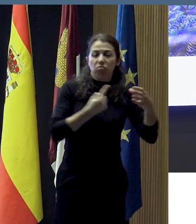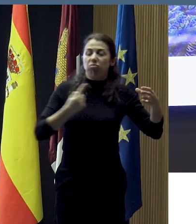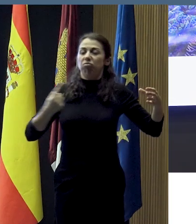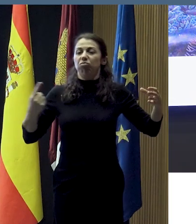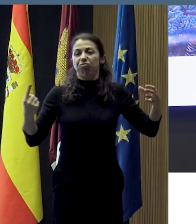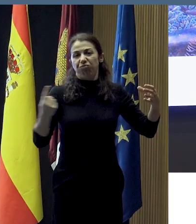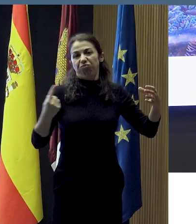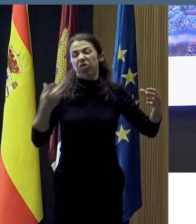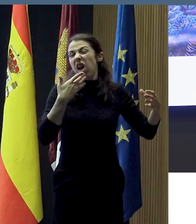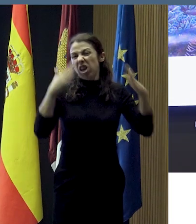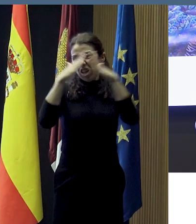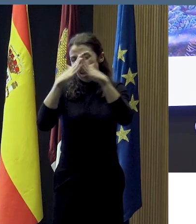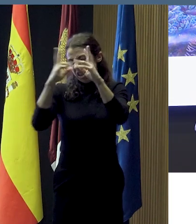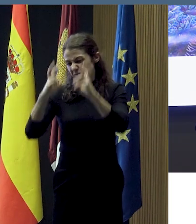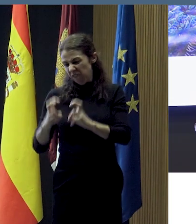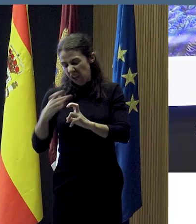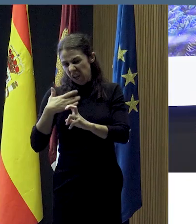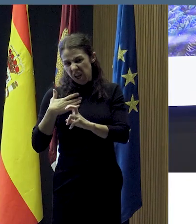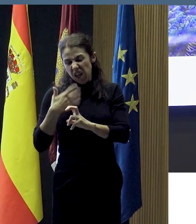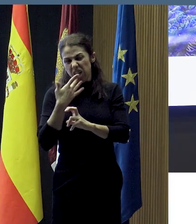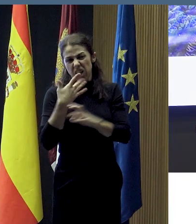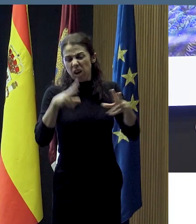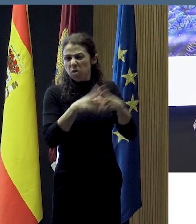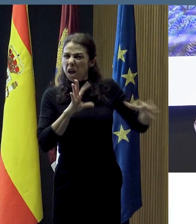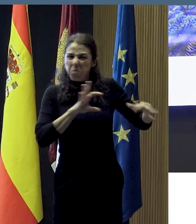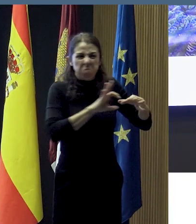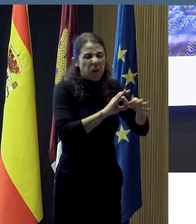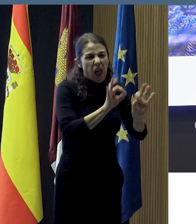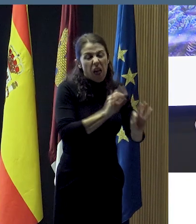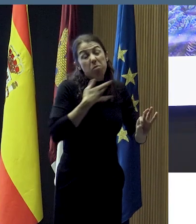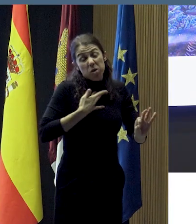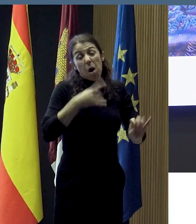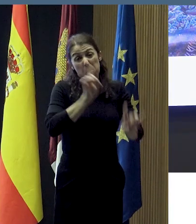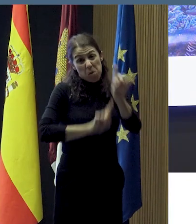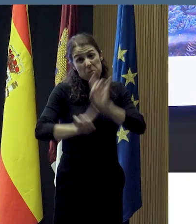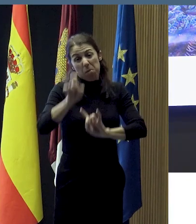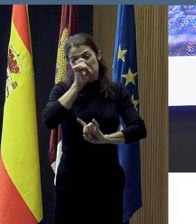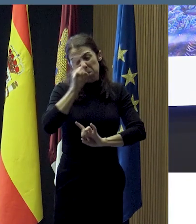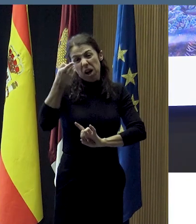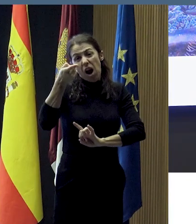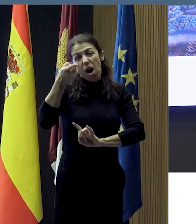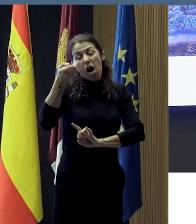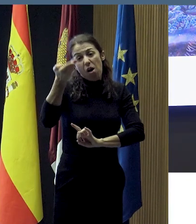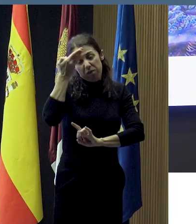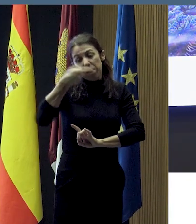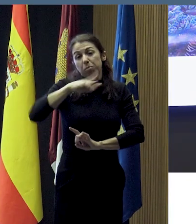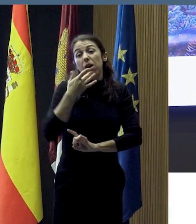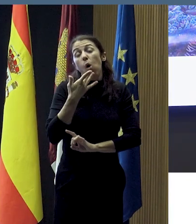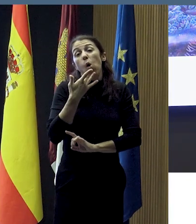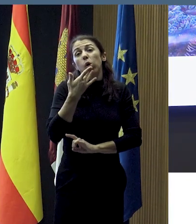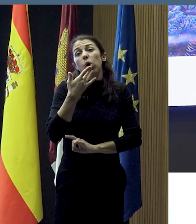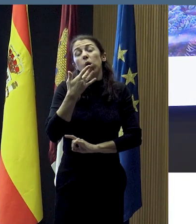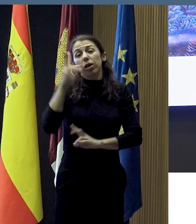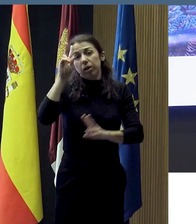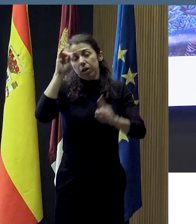se arrincona, se queda en casa, normalmente también tiene problemas de memoria. Y como he dicho antes, trastornos importantes